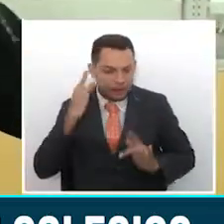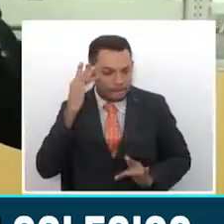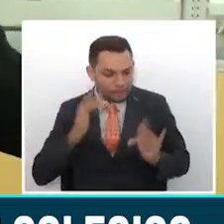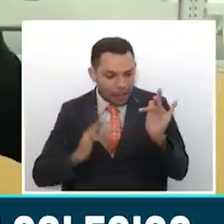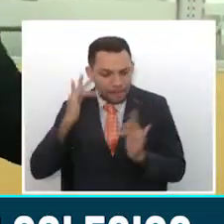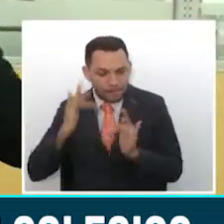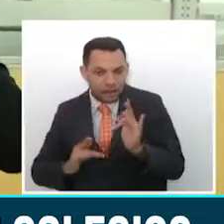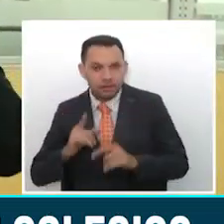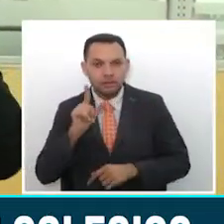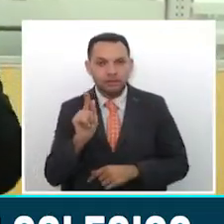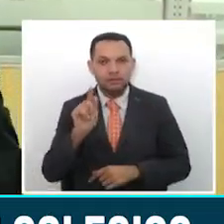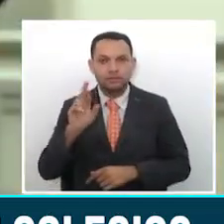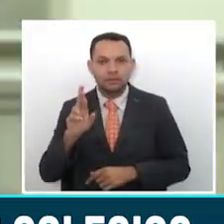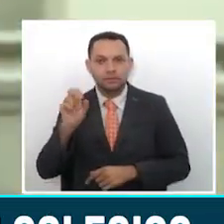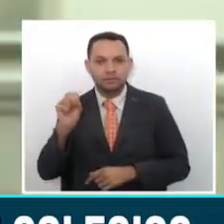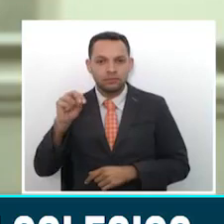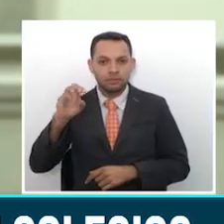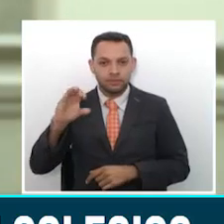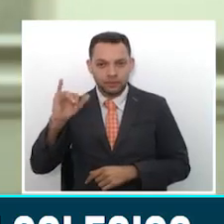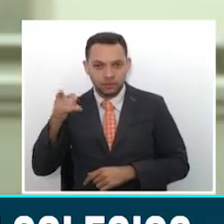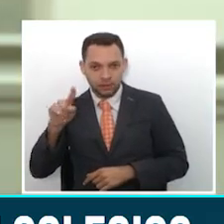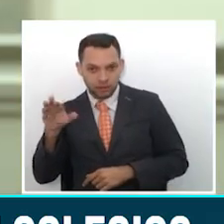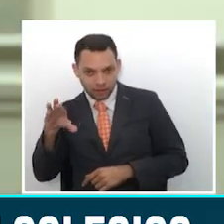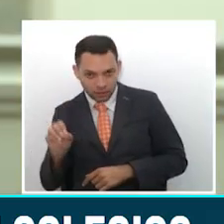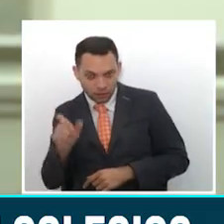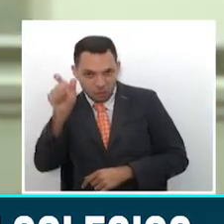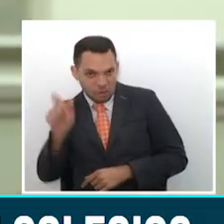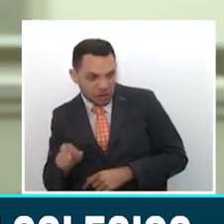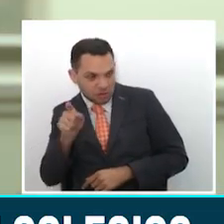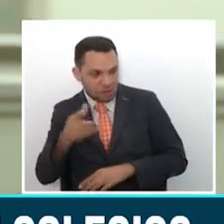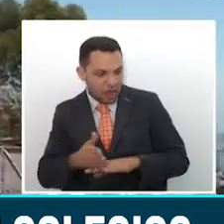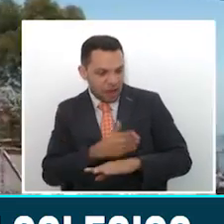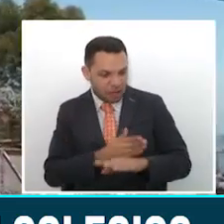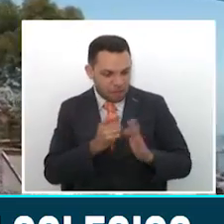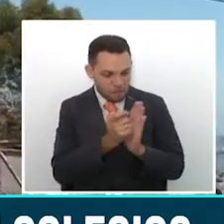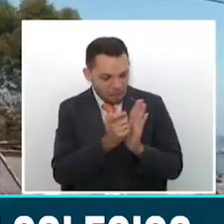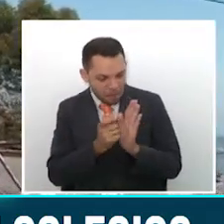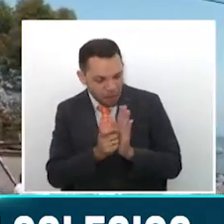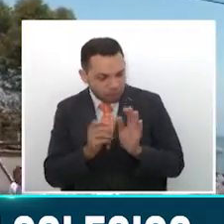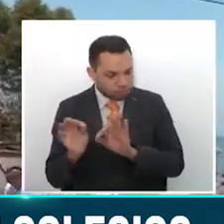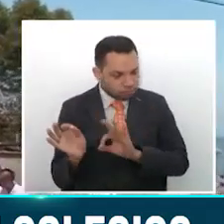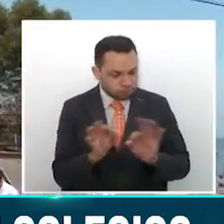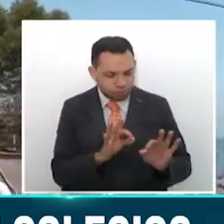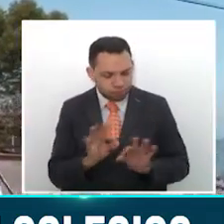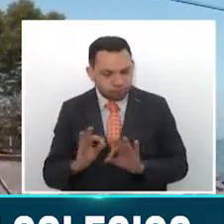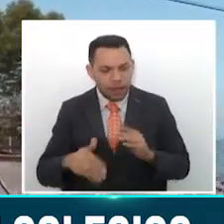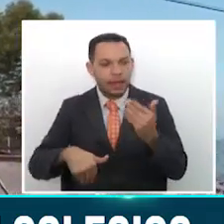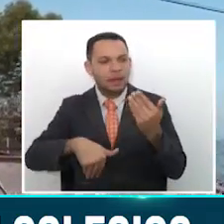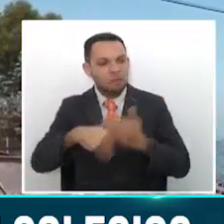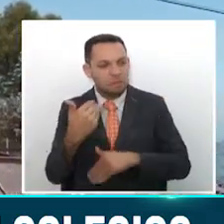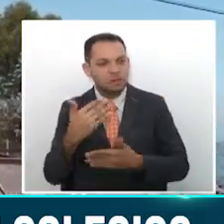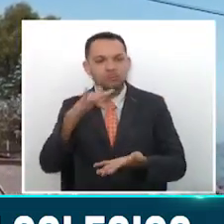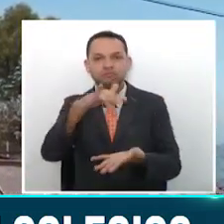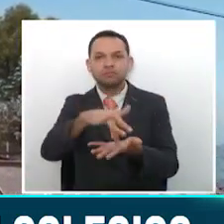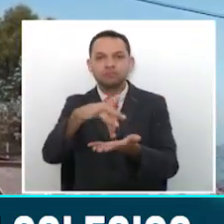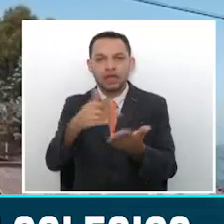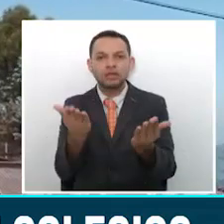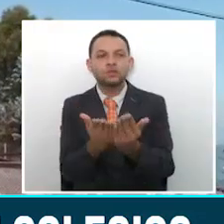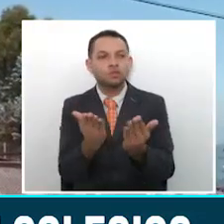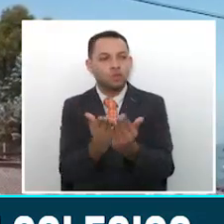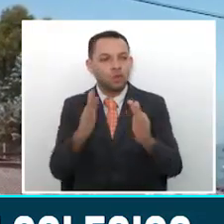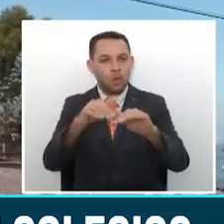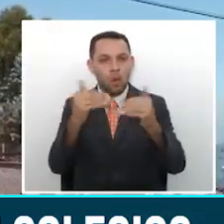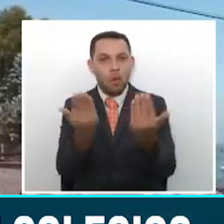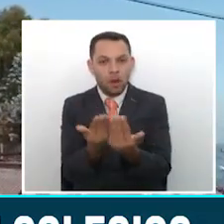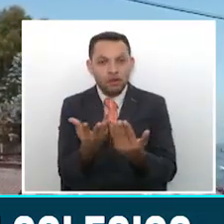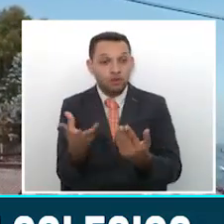Francisco Vallejo, Secretario de Educación de Manizales, confirmó que están elaborando protocolos para comenzar con una presencialidad que será gradual y no para